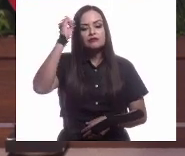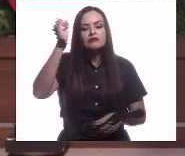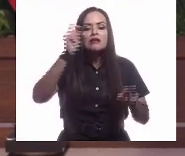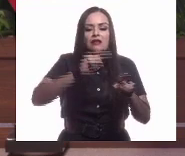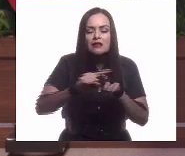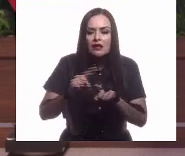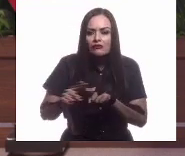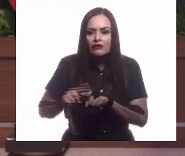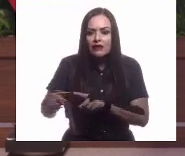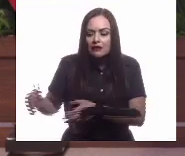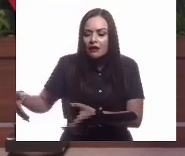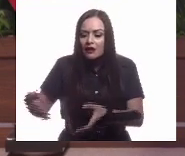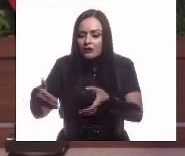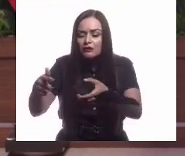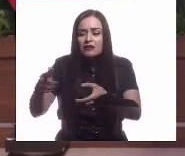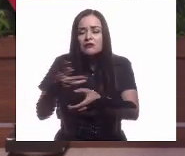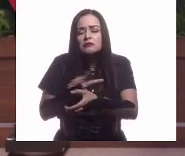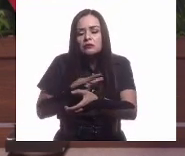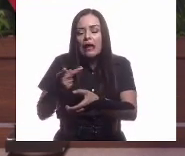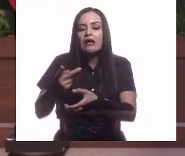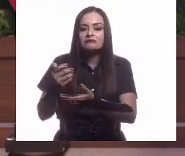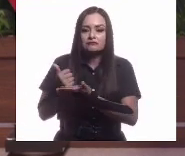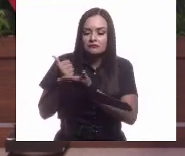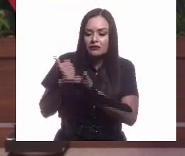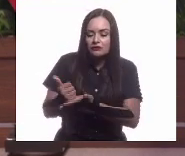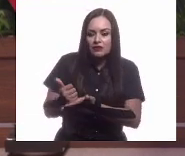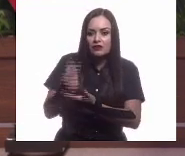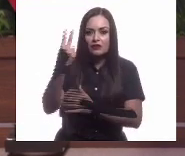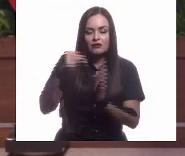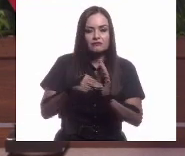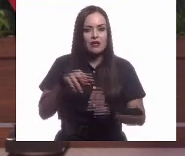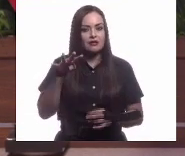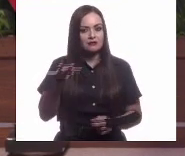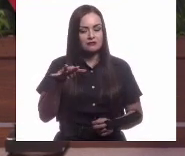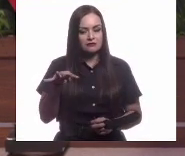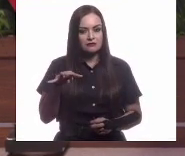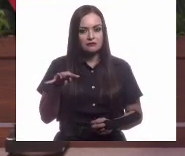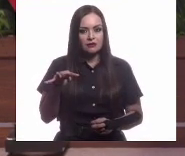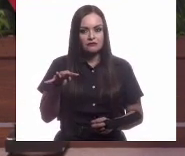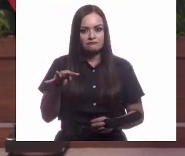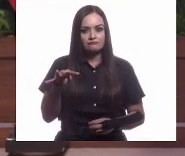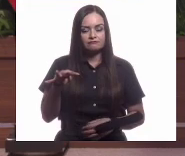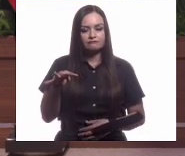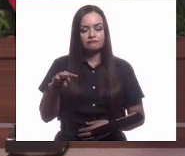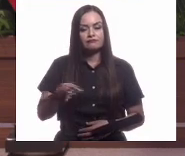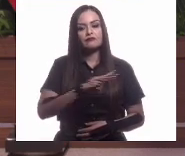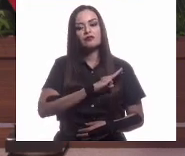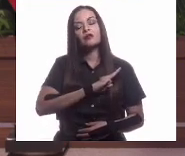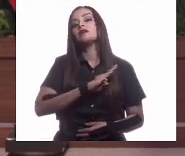las colonias que más lo necesitaban. Sobresalen en 2019 en los municipios de Los Cabos, Comondú y